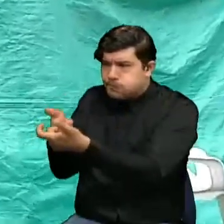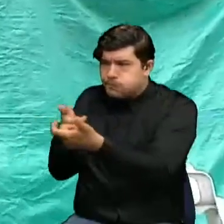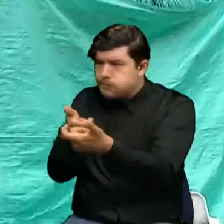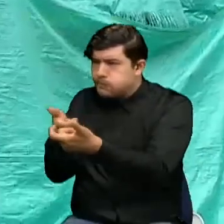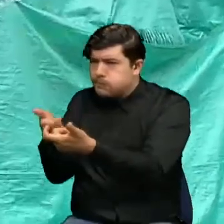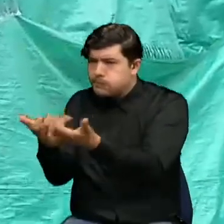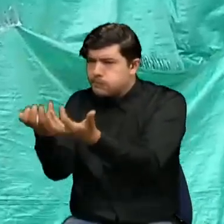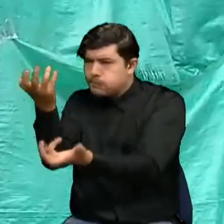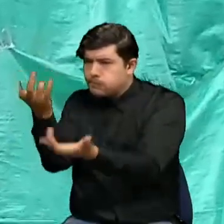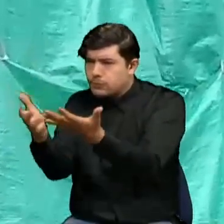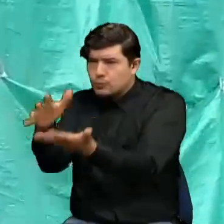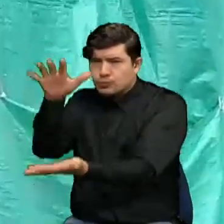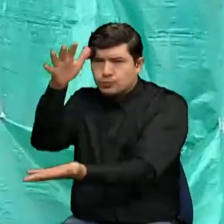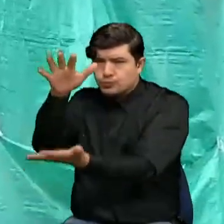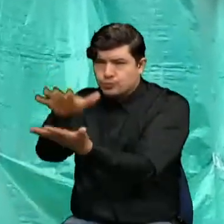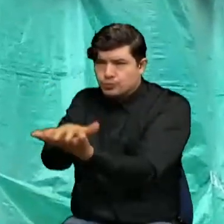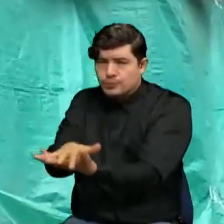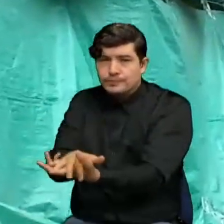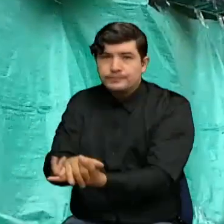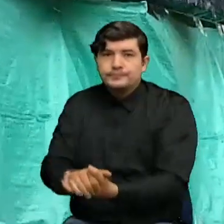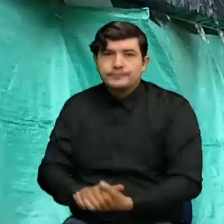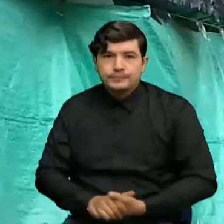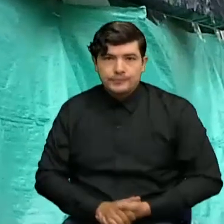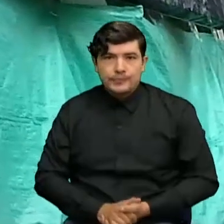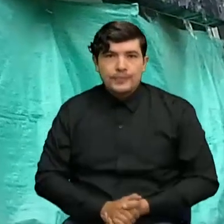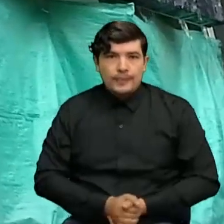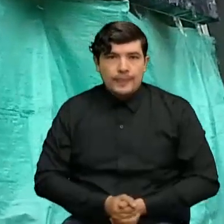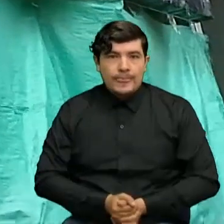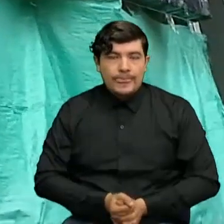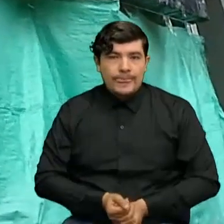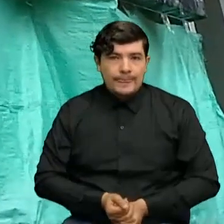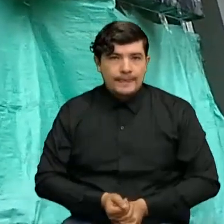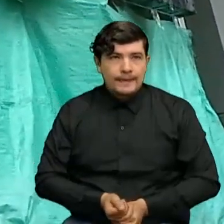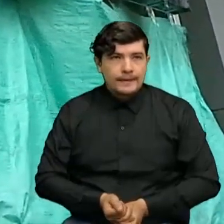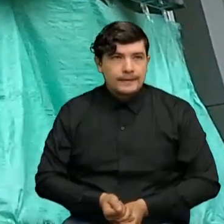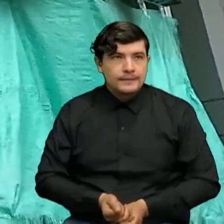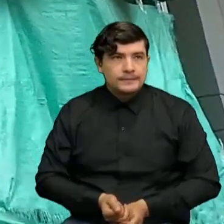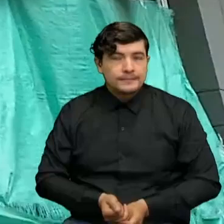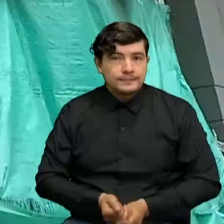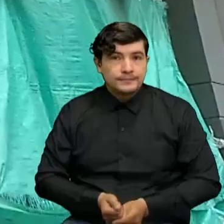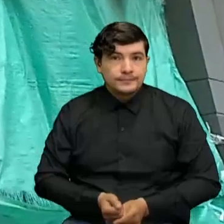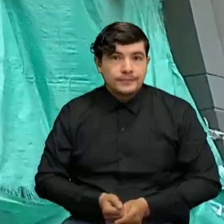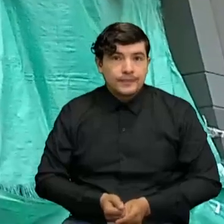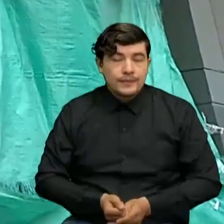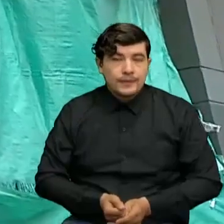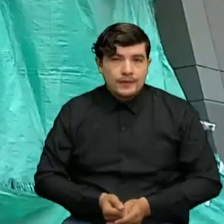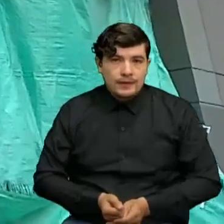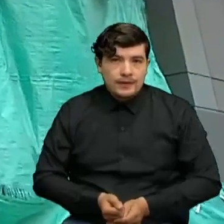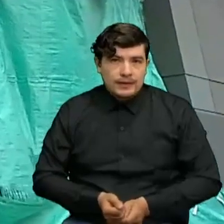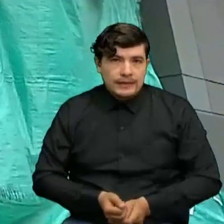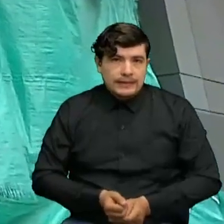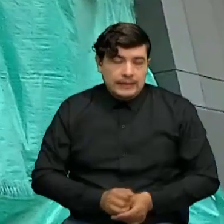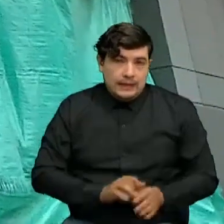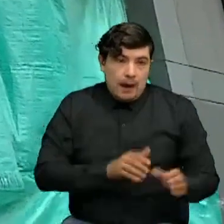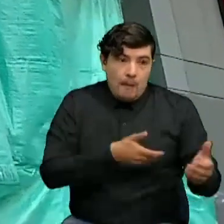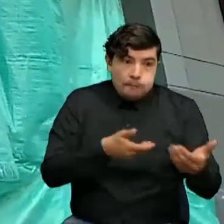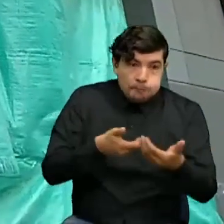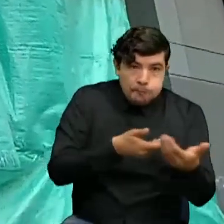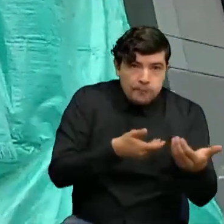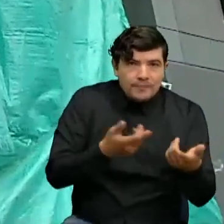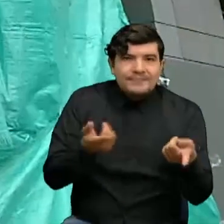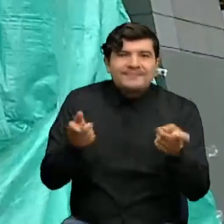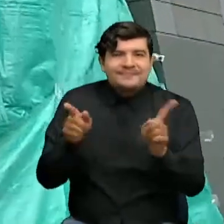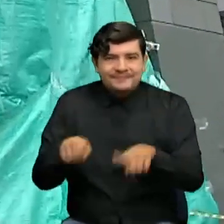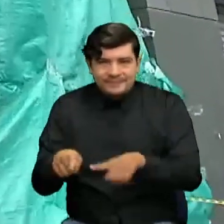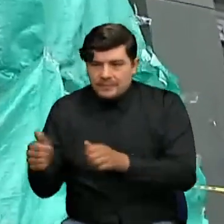llamas. Este trabajo de emergencia también fue respaldado por la tanqueta del SMAT, que utilizó pues el agua que esta